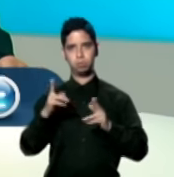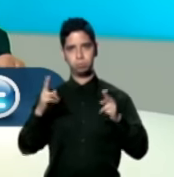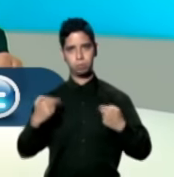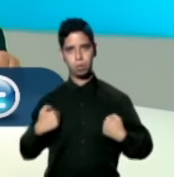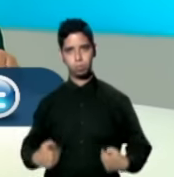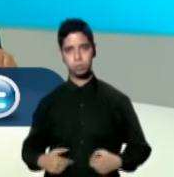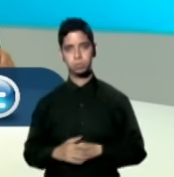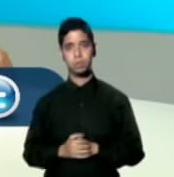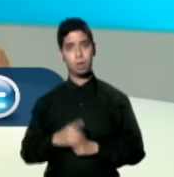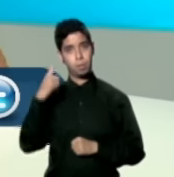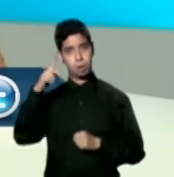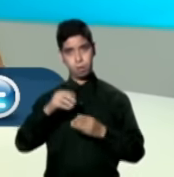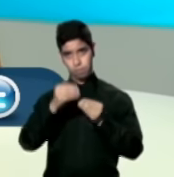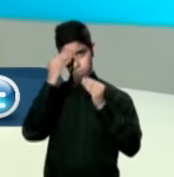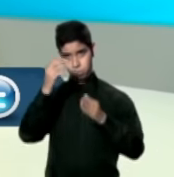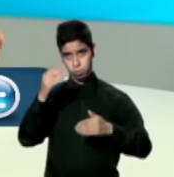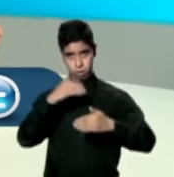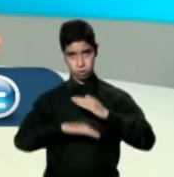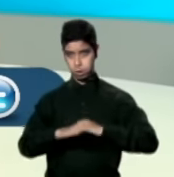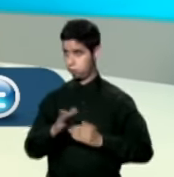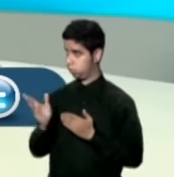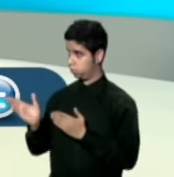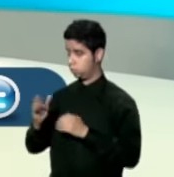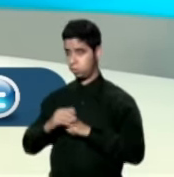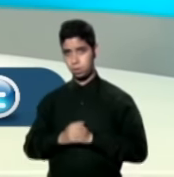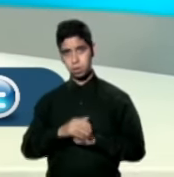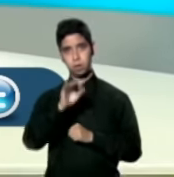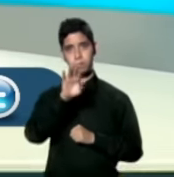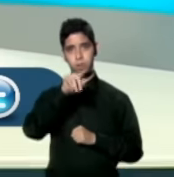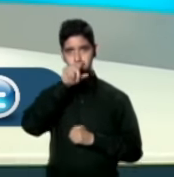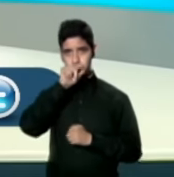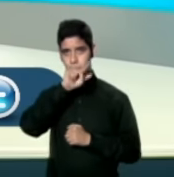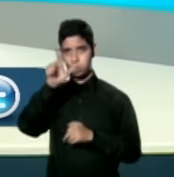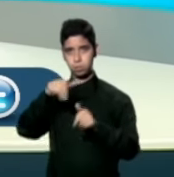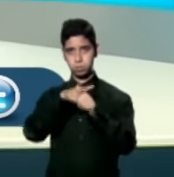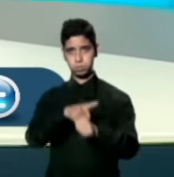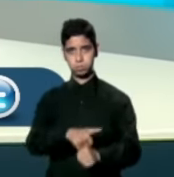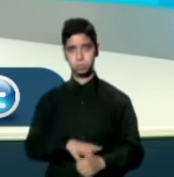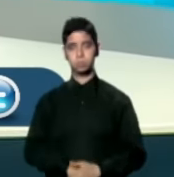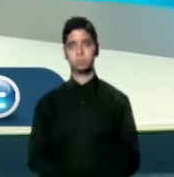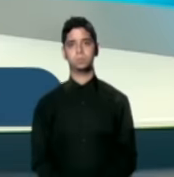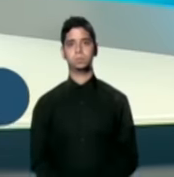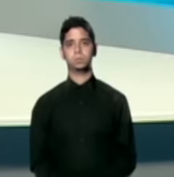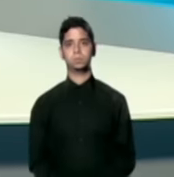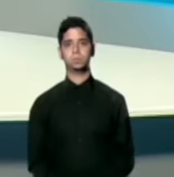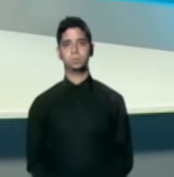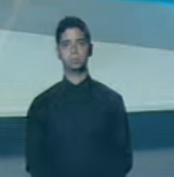noticias, visite nuestra página www.pr y síganos en nuestras redes en Facebook y Twitter.